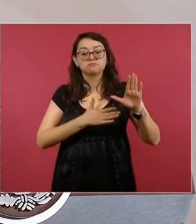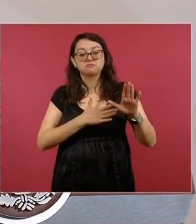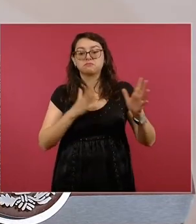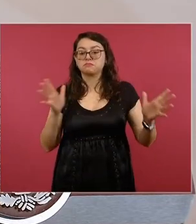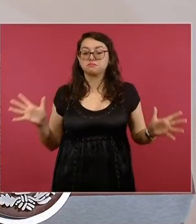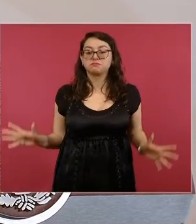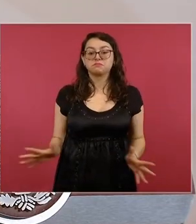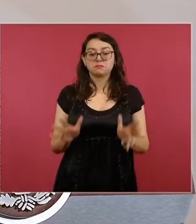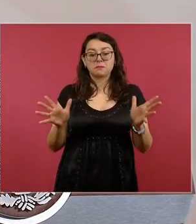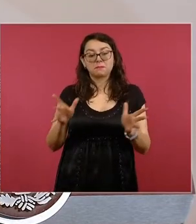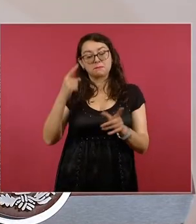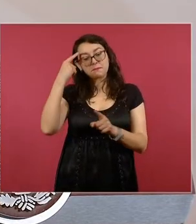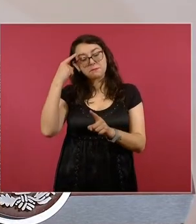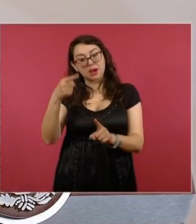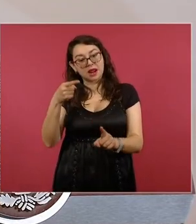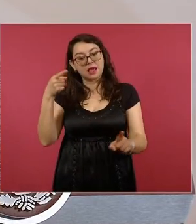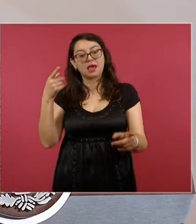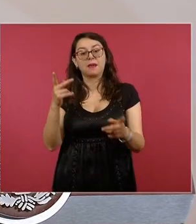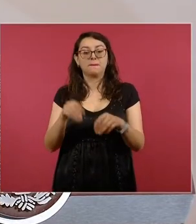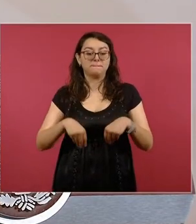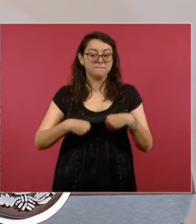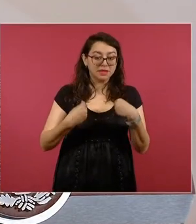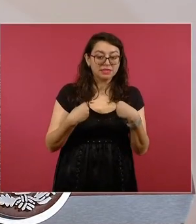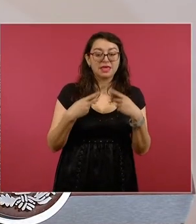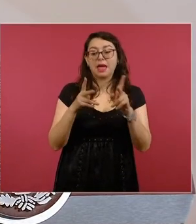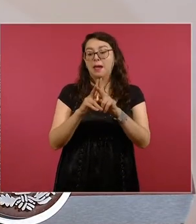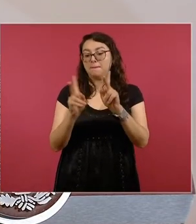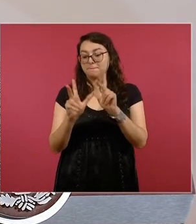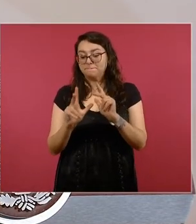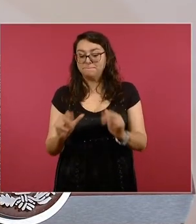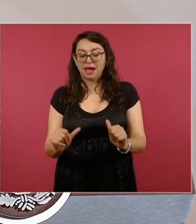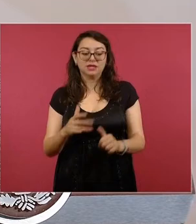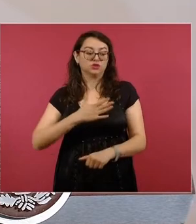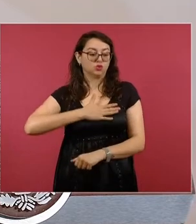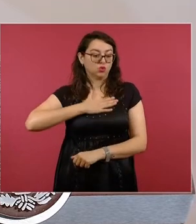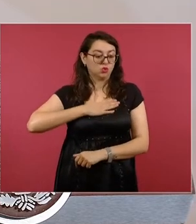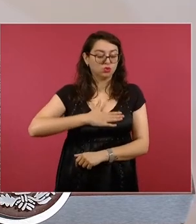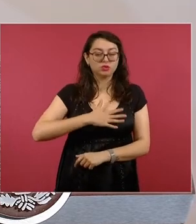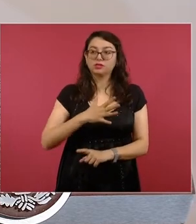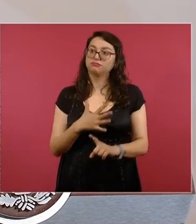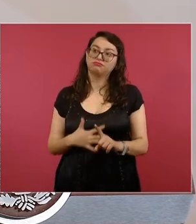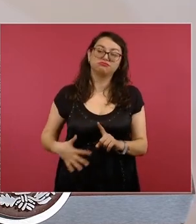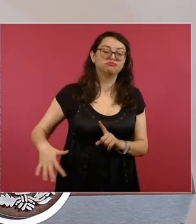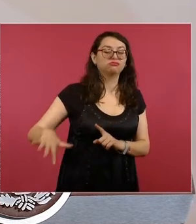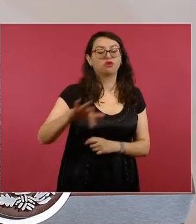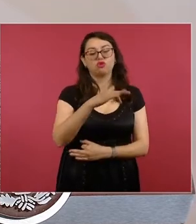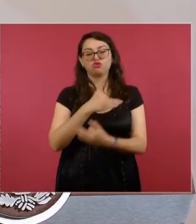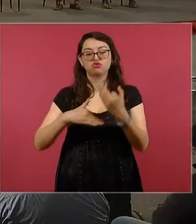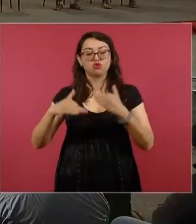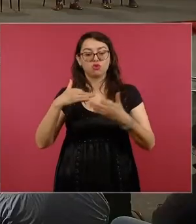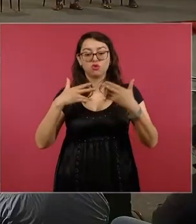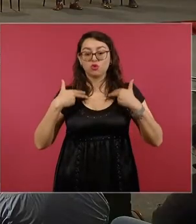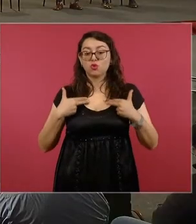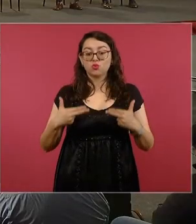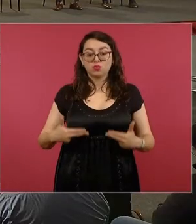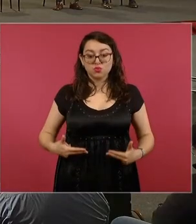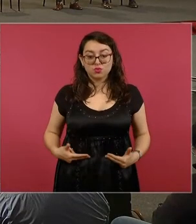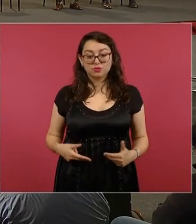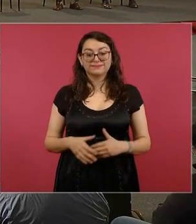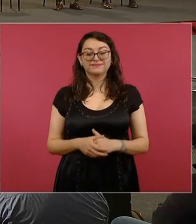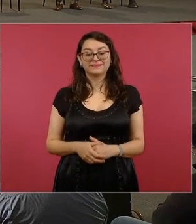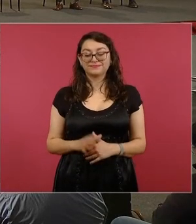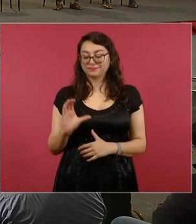a favor de la vida, de la paz, con justicia y bienestar para toda la humanidad. Desde el